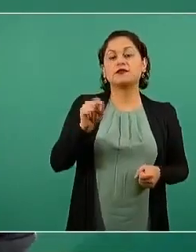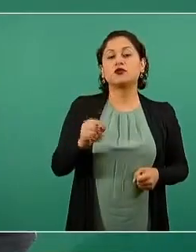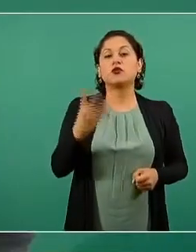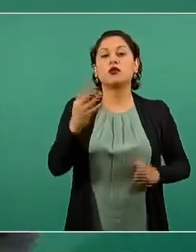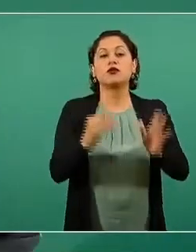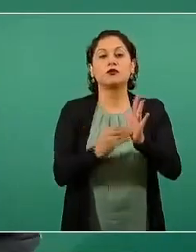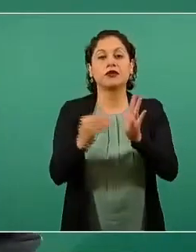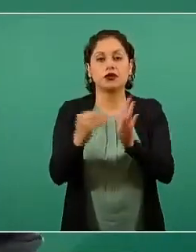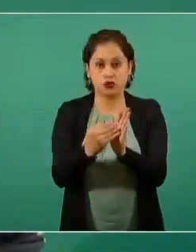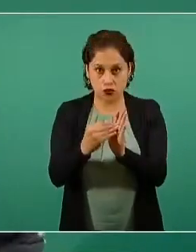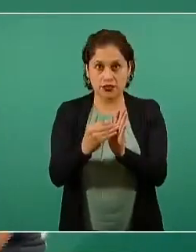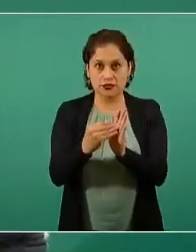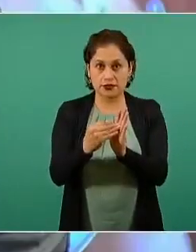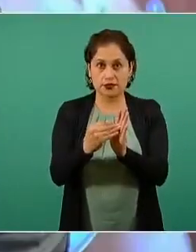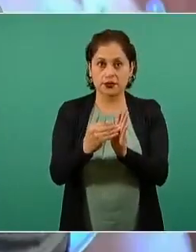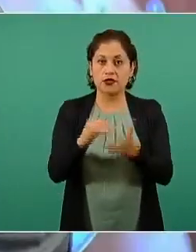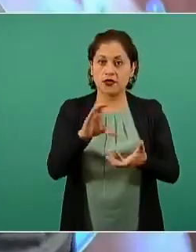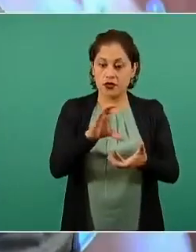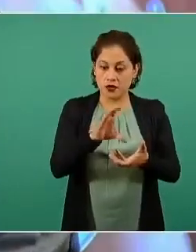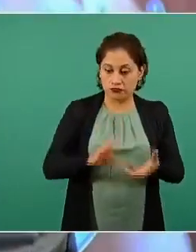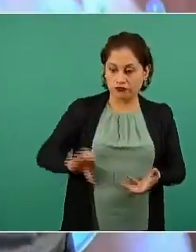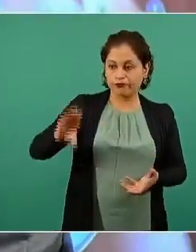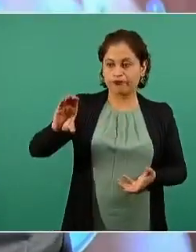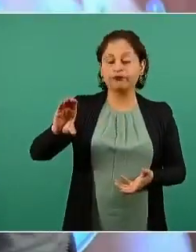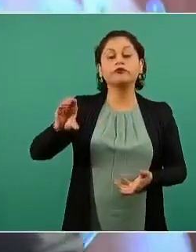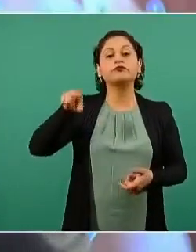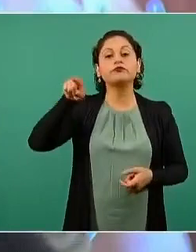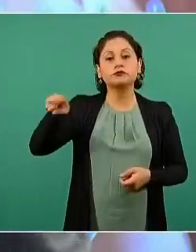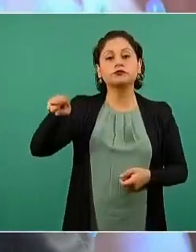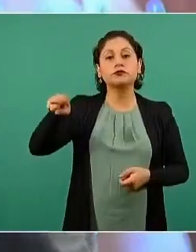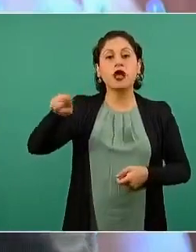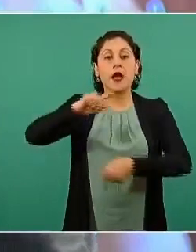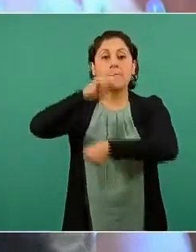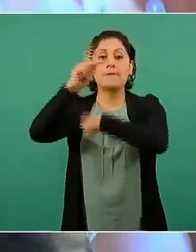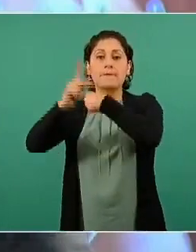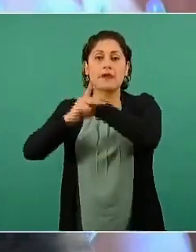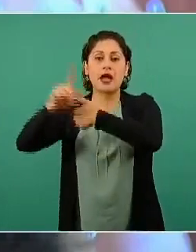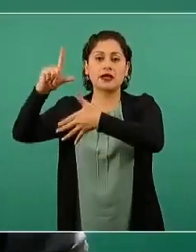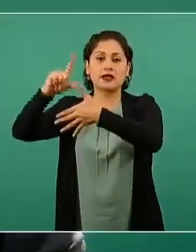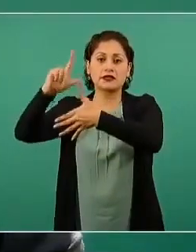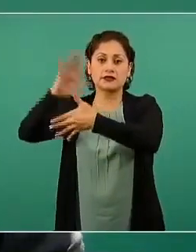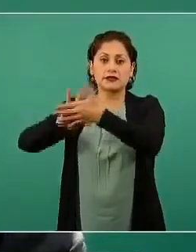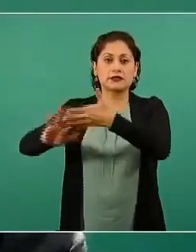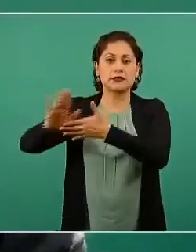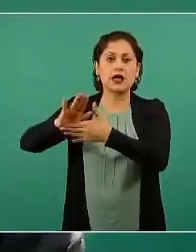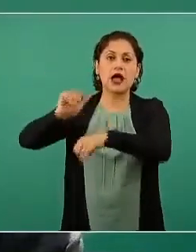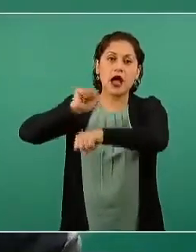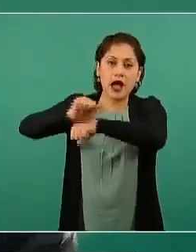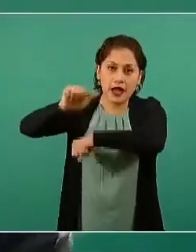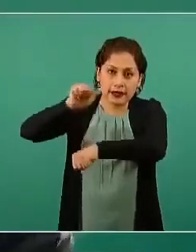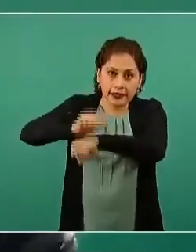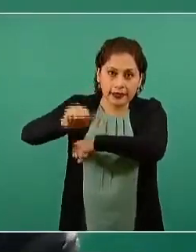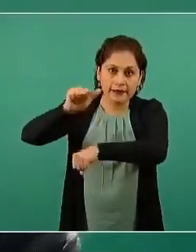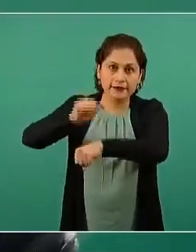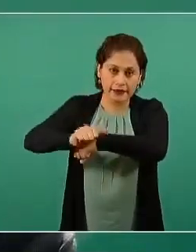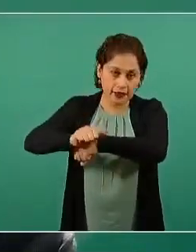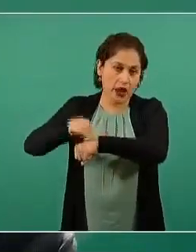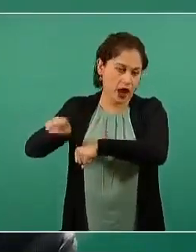de dosis de esa vacuna y otra parte a cada uno de los países, Argentina,